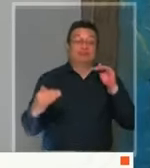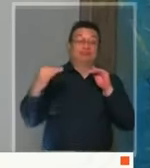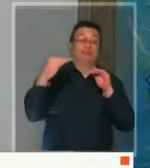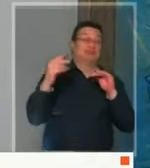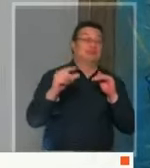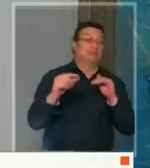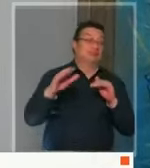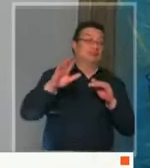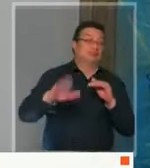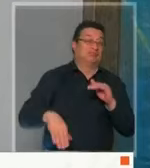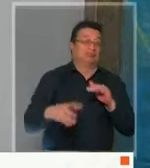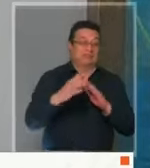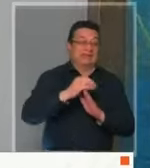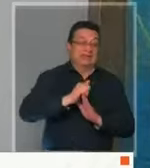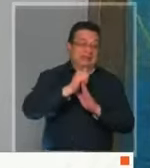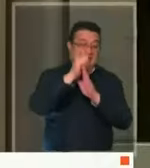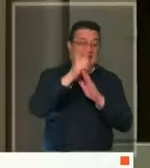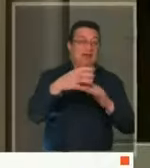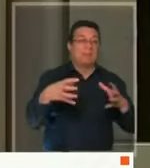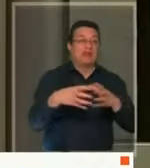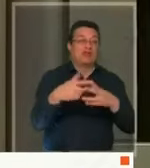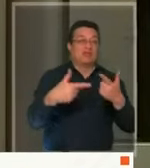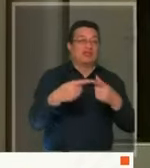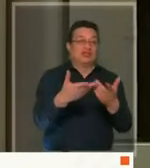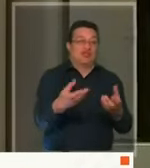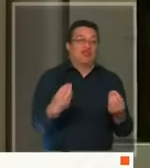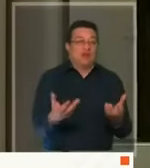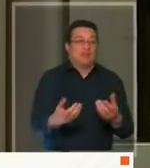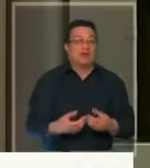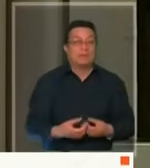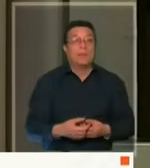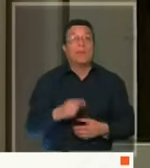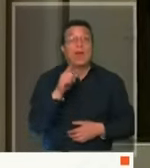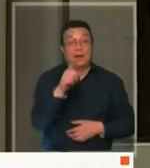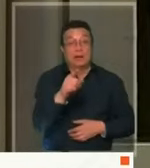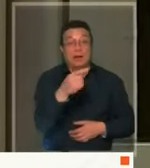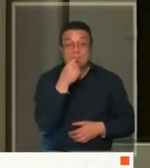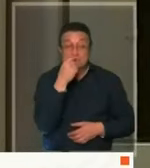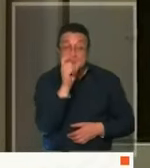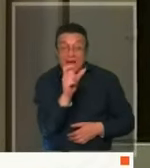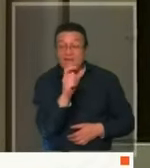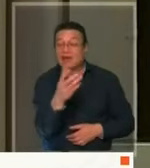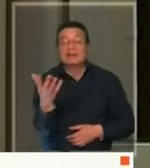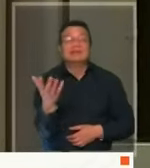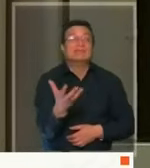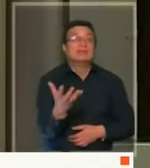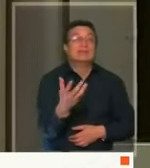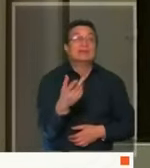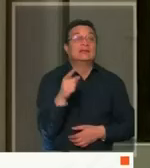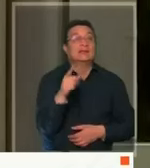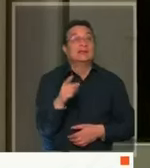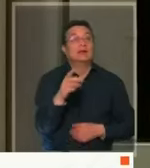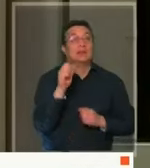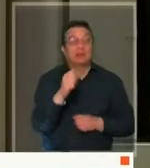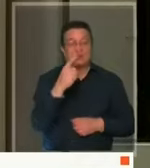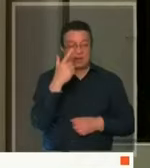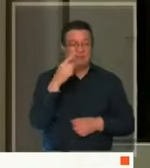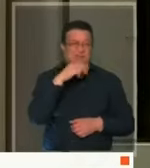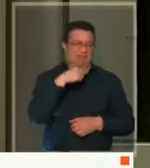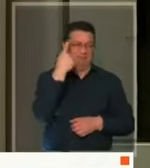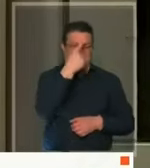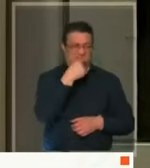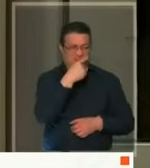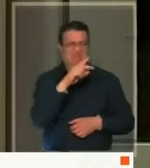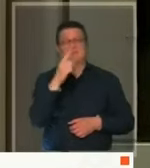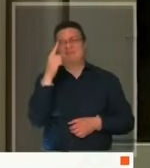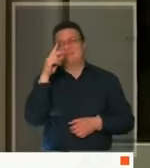de liderar el partido del presidente de la República. El concepto lo que hace es que tiende a ridiculizar